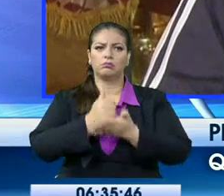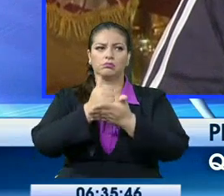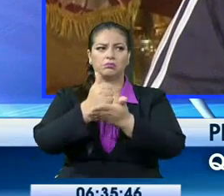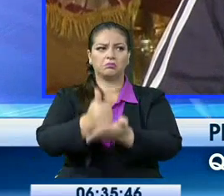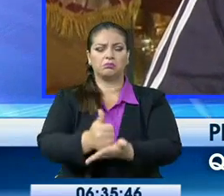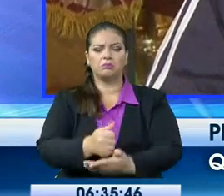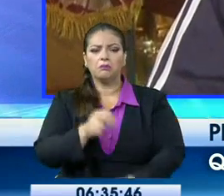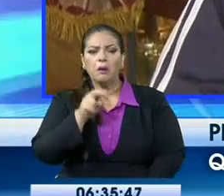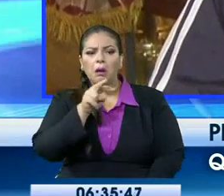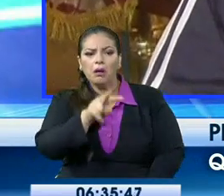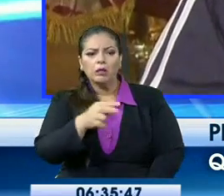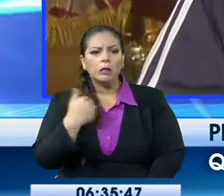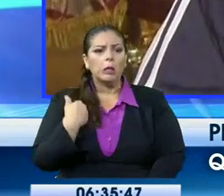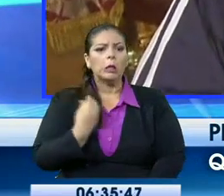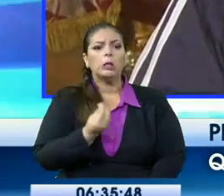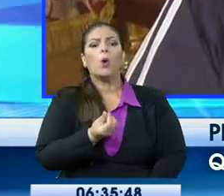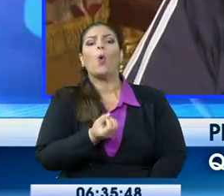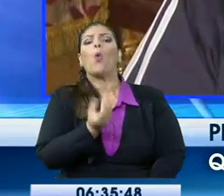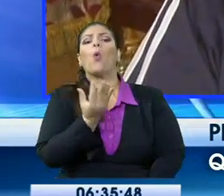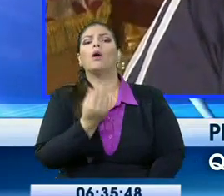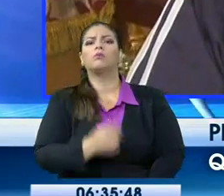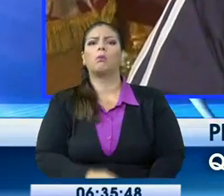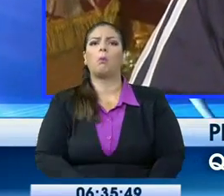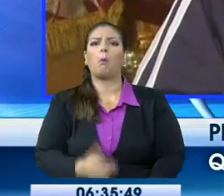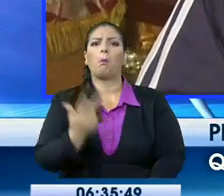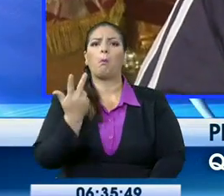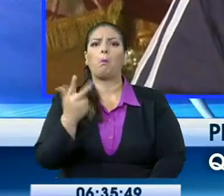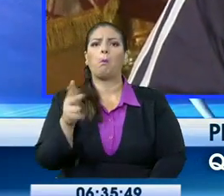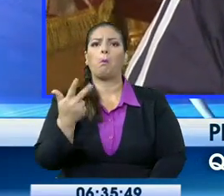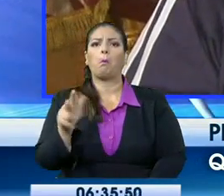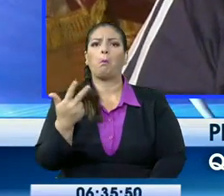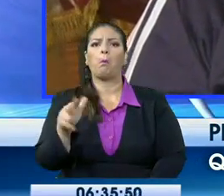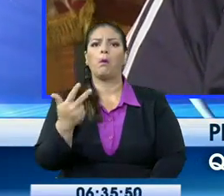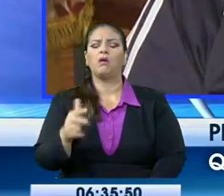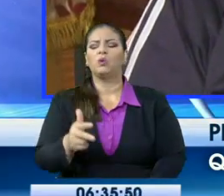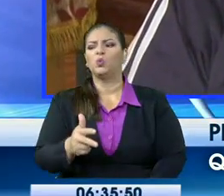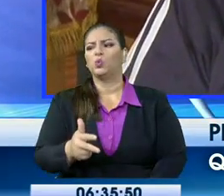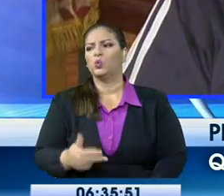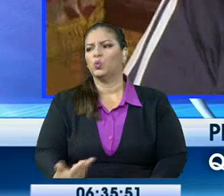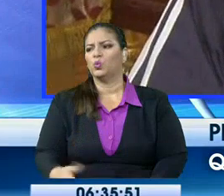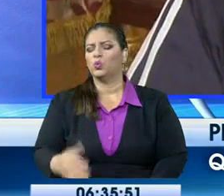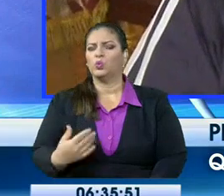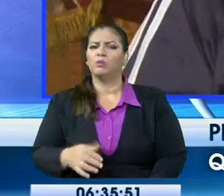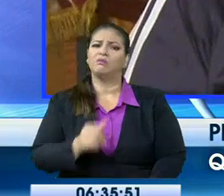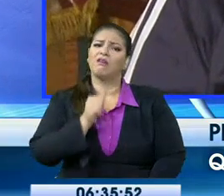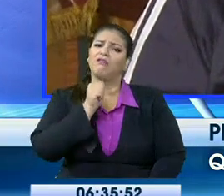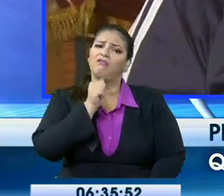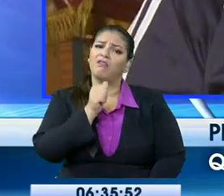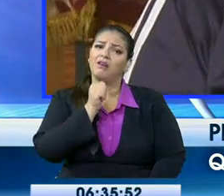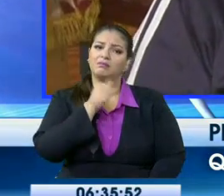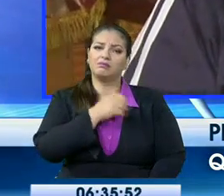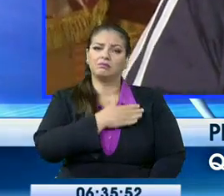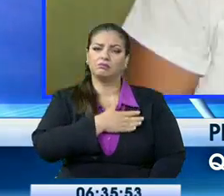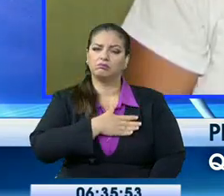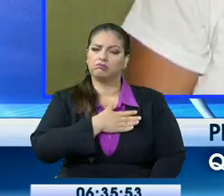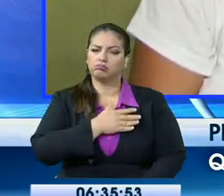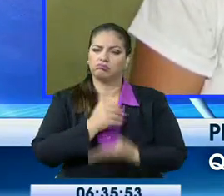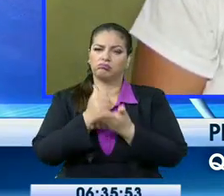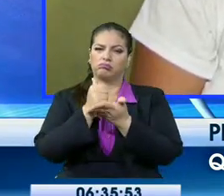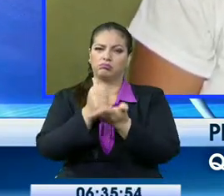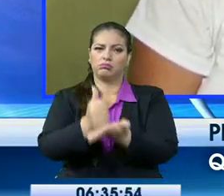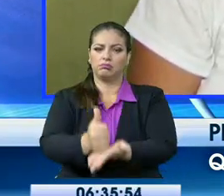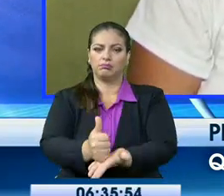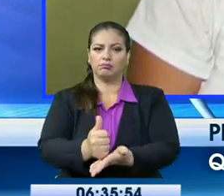$3 y unas cuantas pesetas. Sí, unas cuantas monedas. Exactamente. De 50 centavos. Qué terrible, o sea. Yo creo que es momento